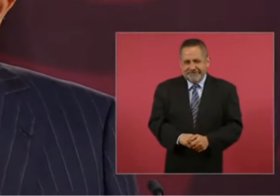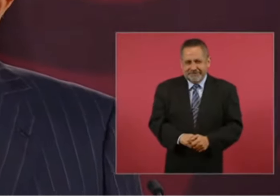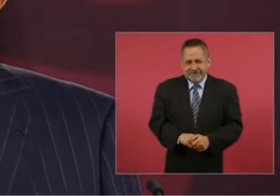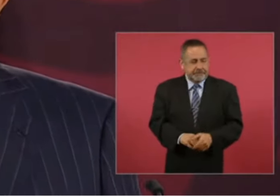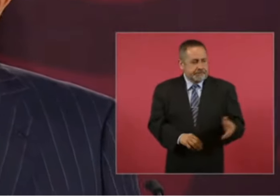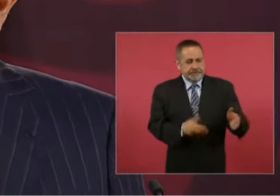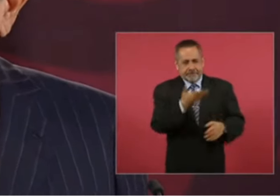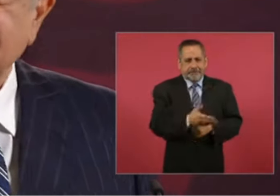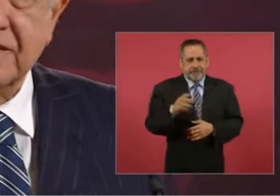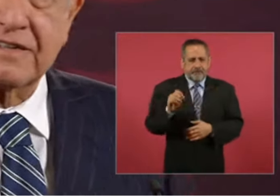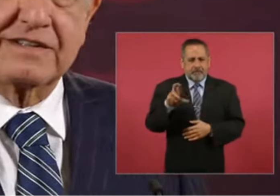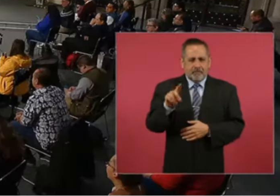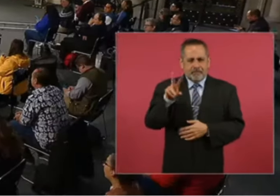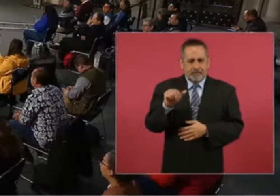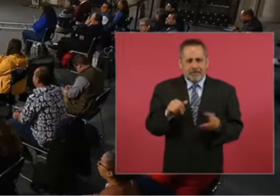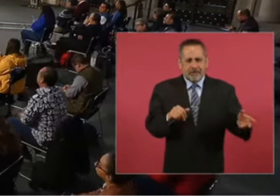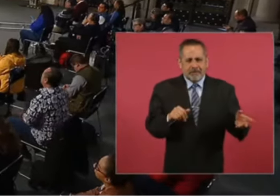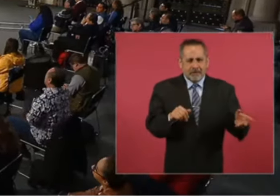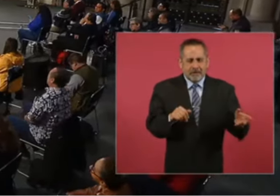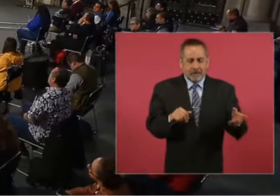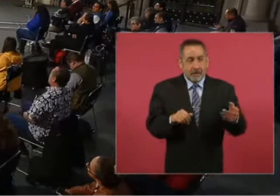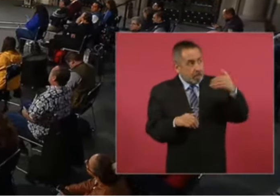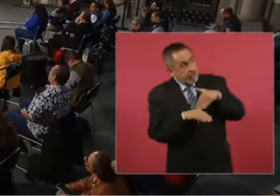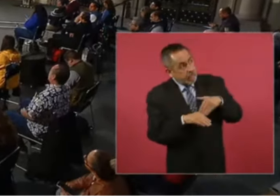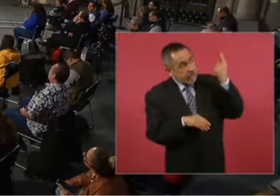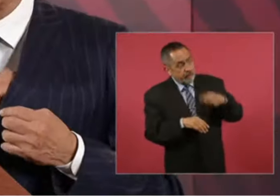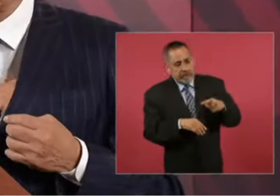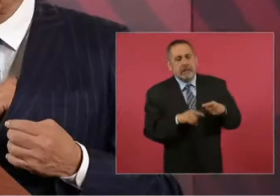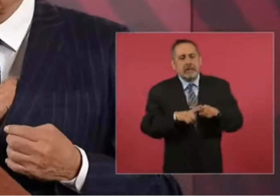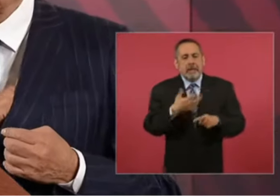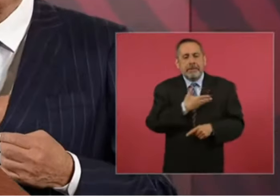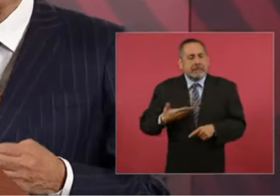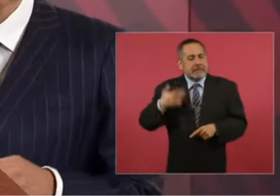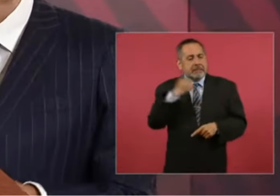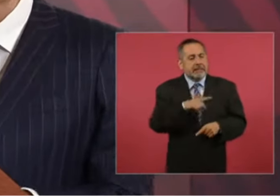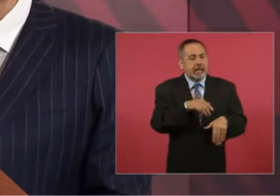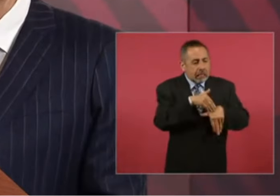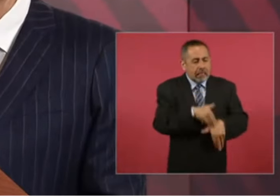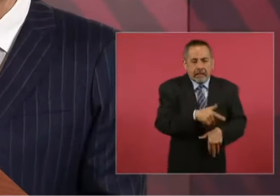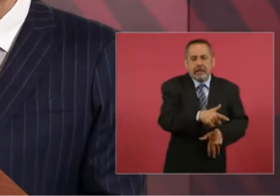Dice el señor Córdoba, recibía órdenes del presidente